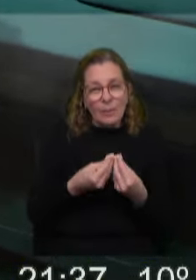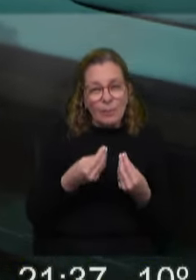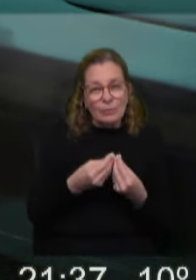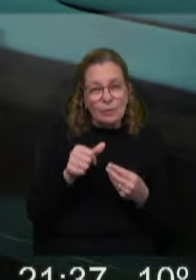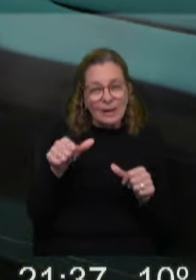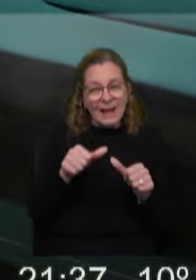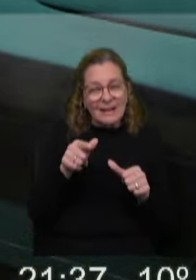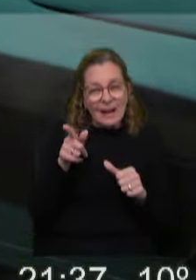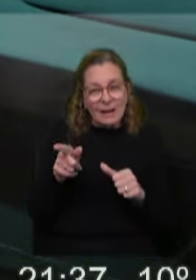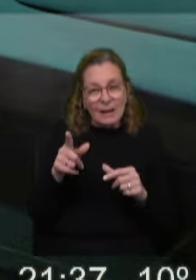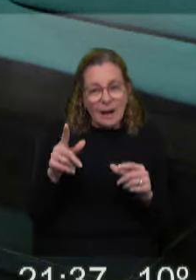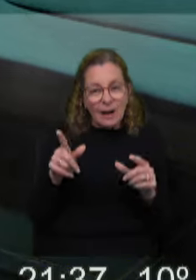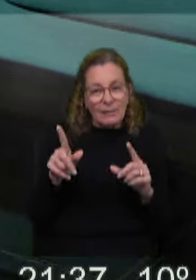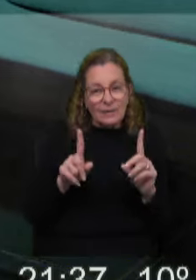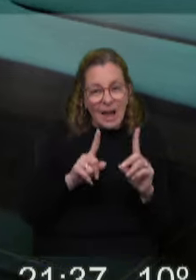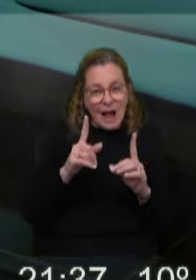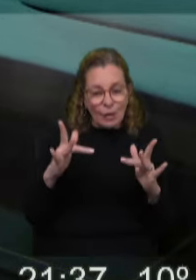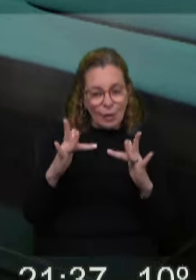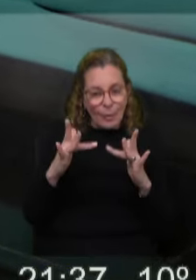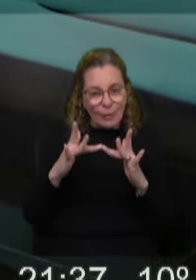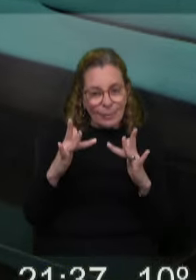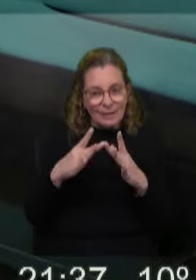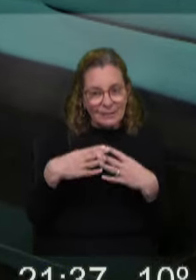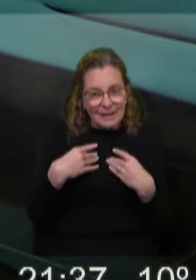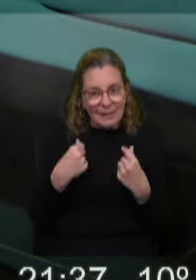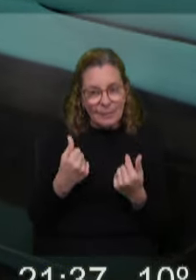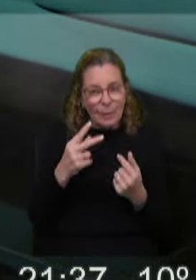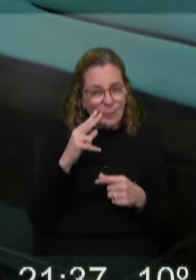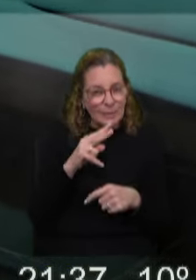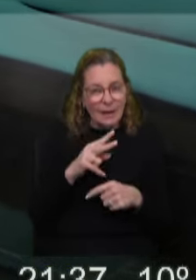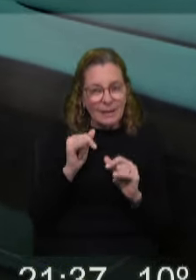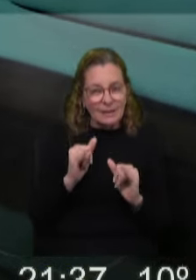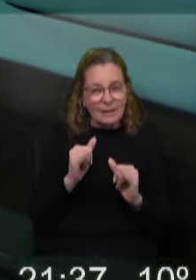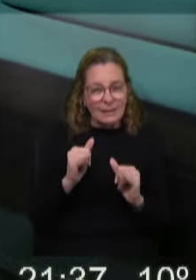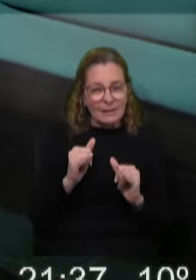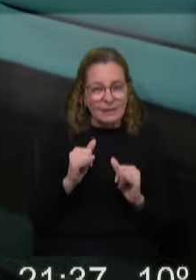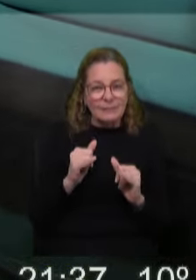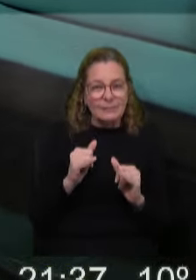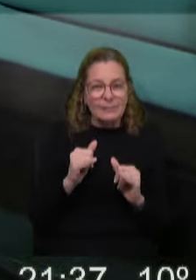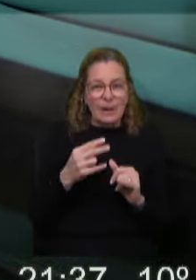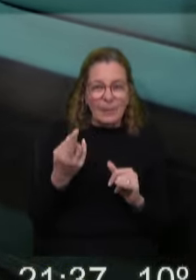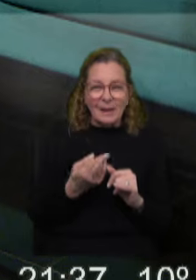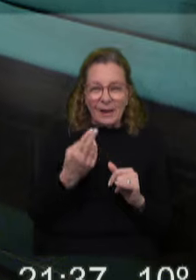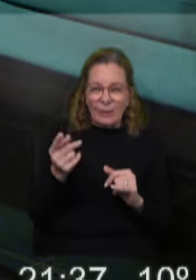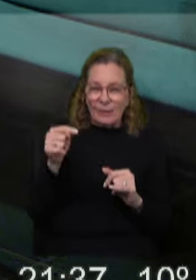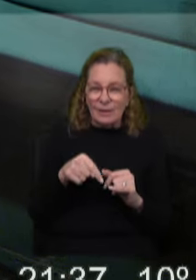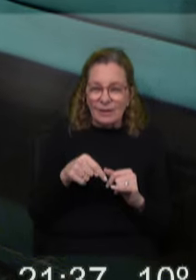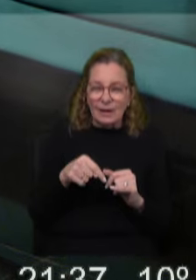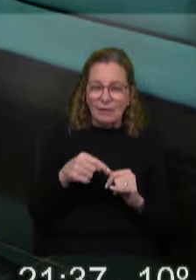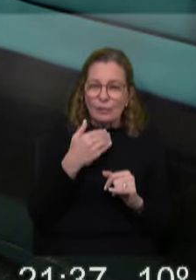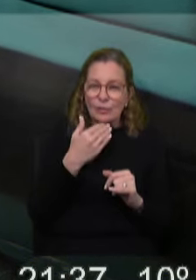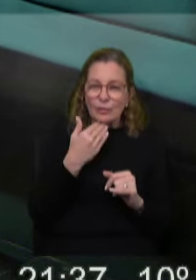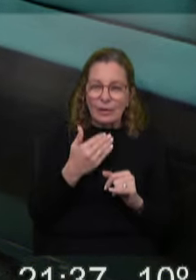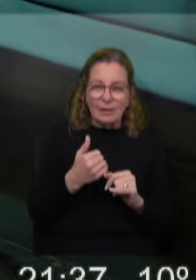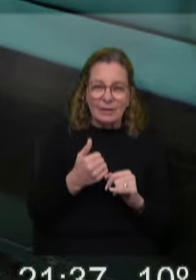hacía. Porque había un link ahí, había una sensibilidad, una mirada similar. Sería más raro que viniera, no sé,